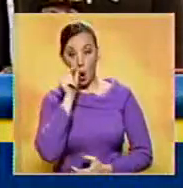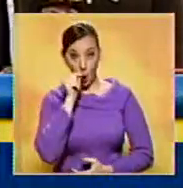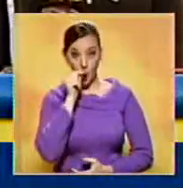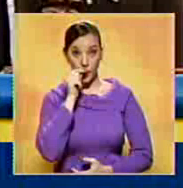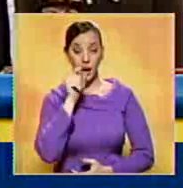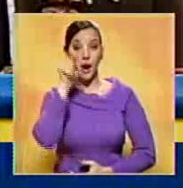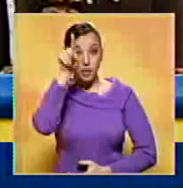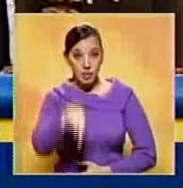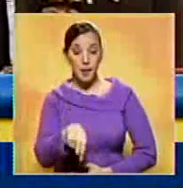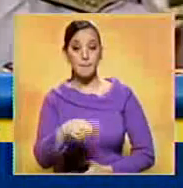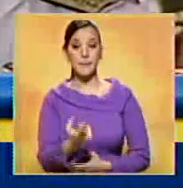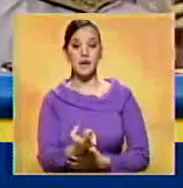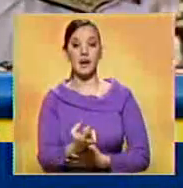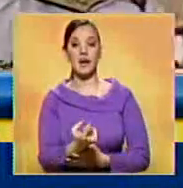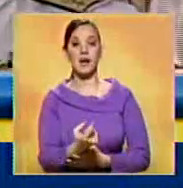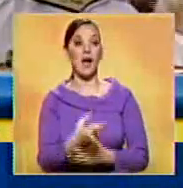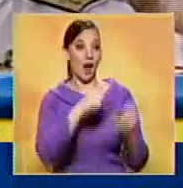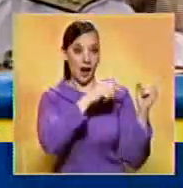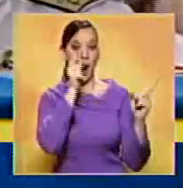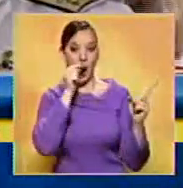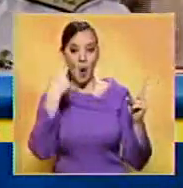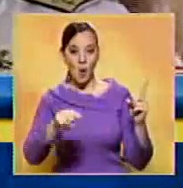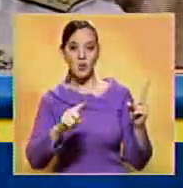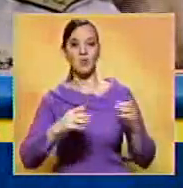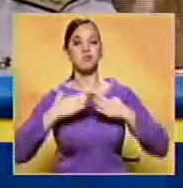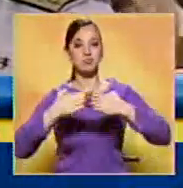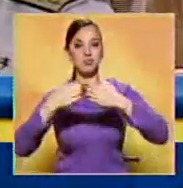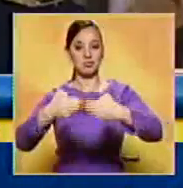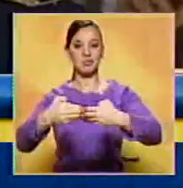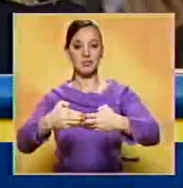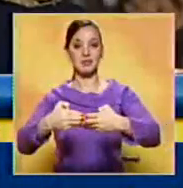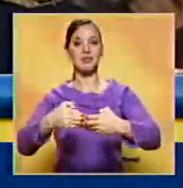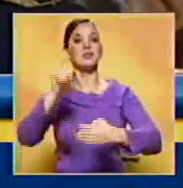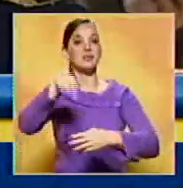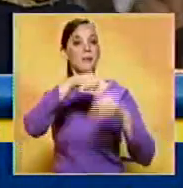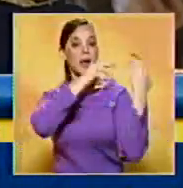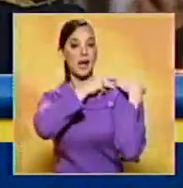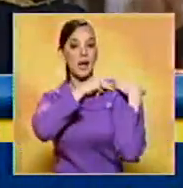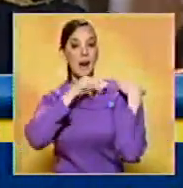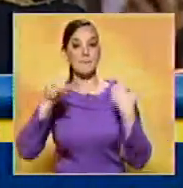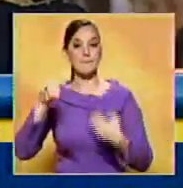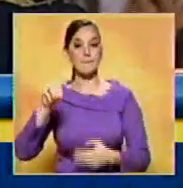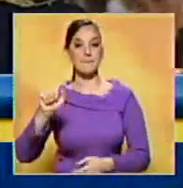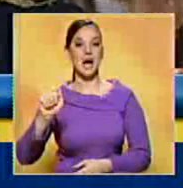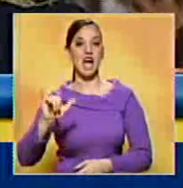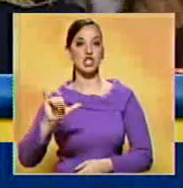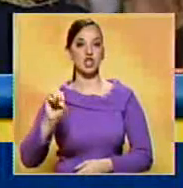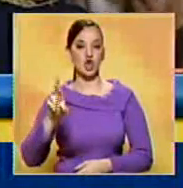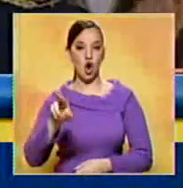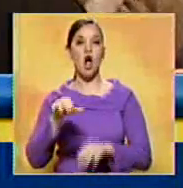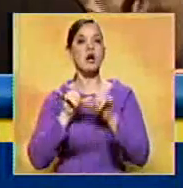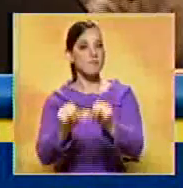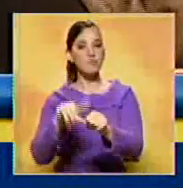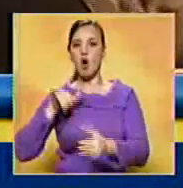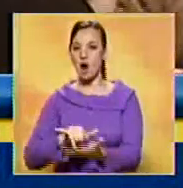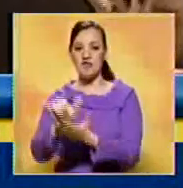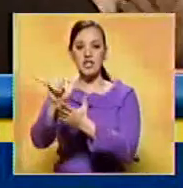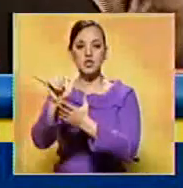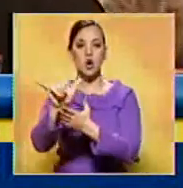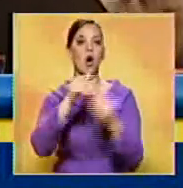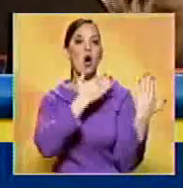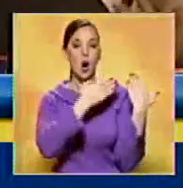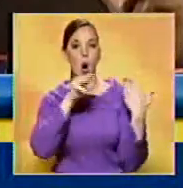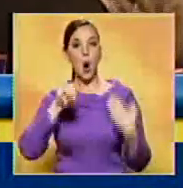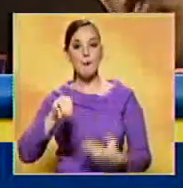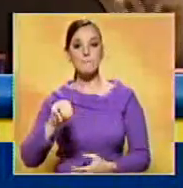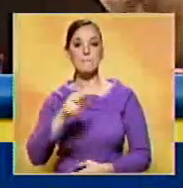como nuevo comandante de la Armada al almirante Jaime Avendaño. El mayor general Eutimio Criollo sigue siendo comandante de la aviación. El mayor